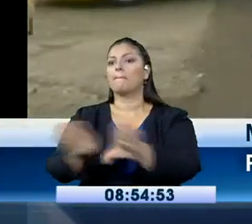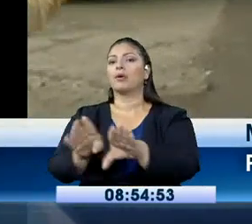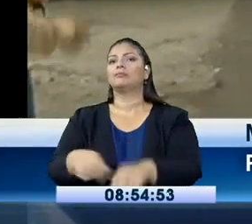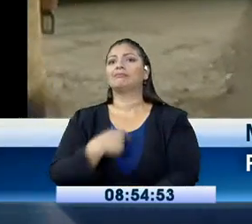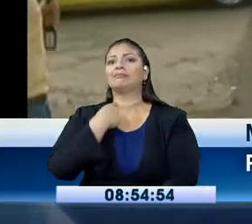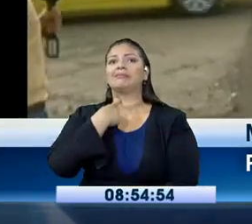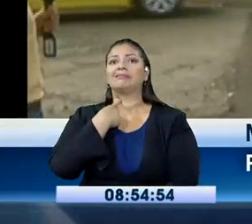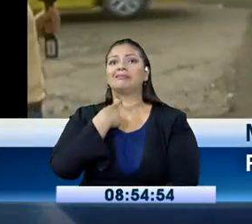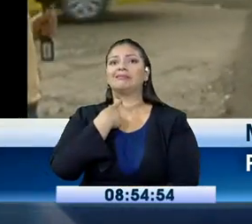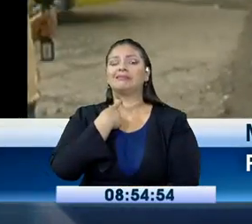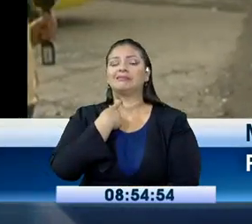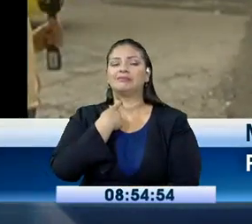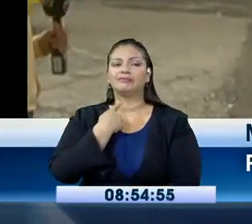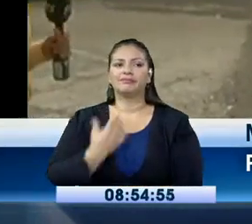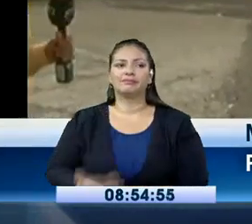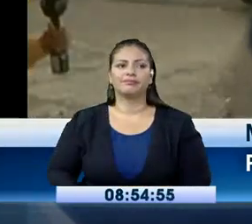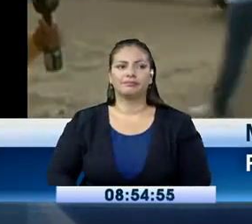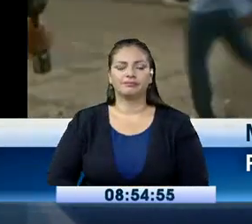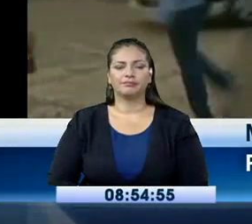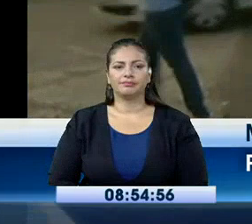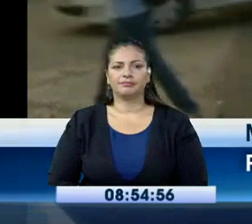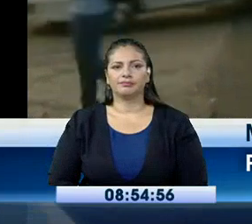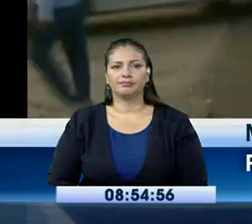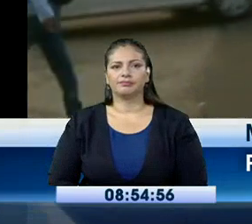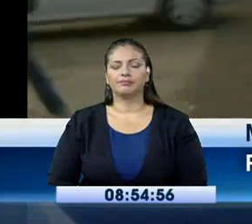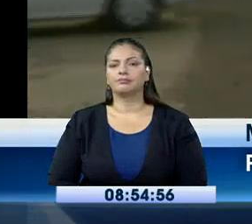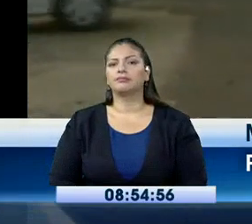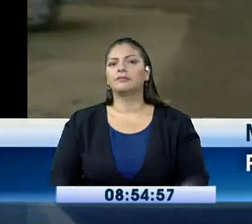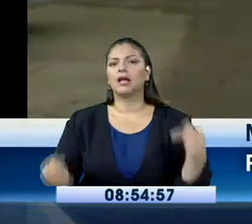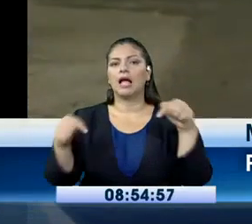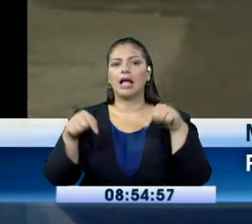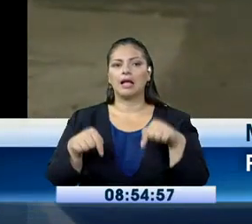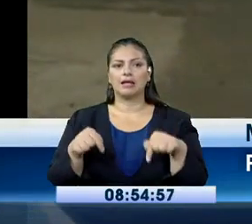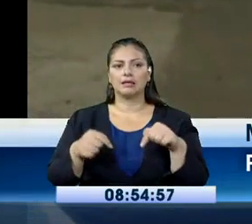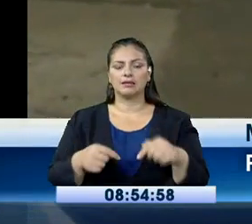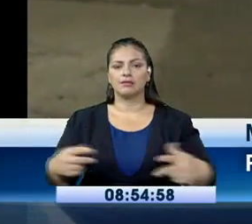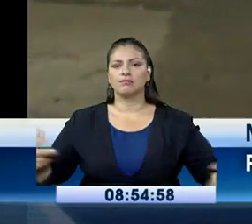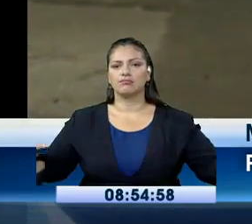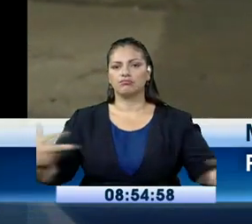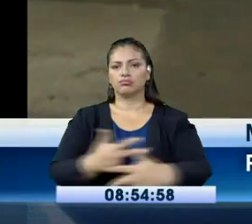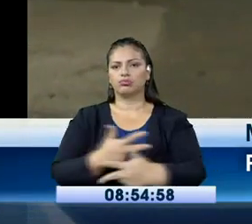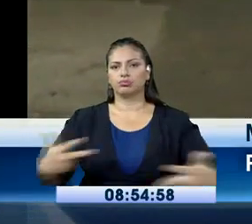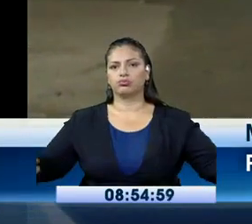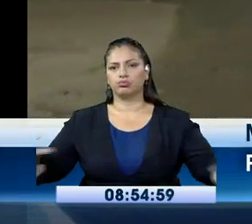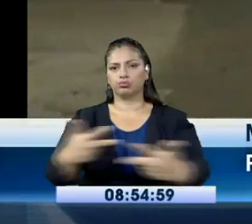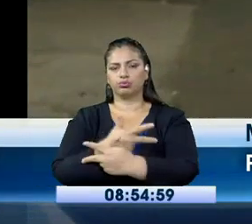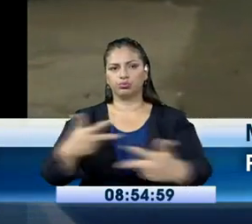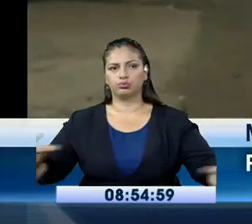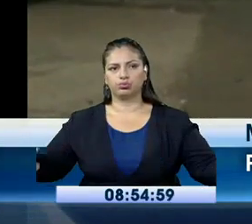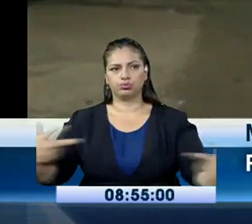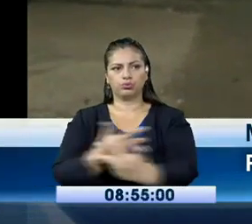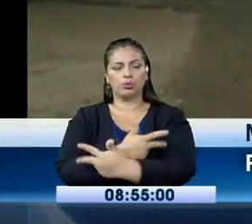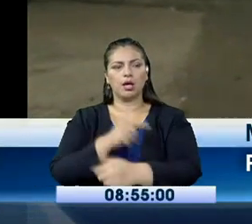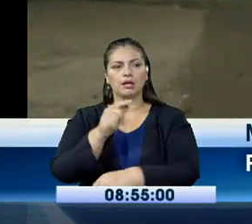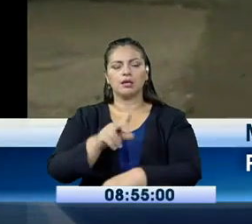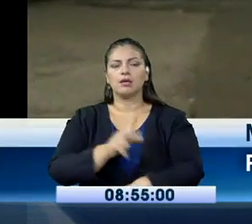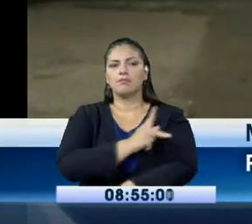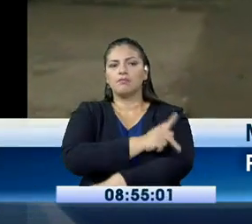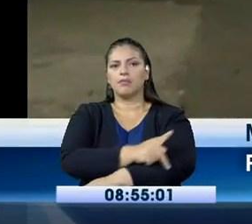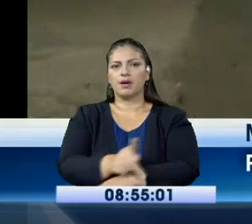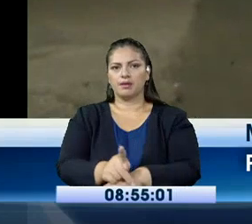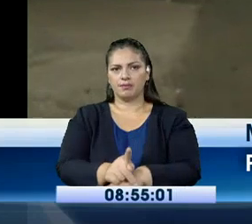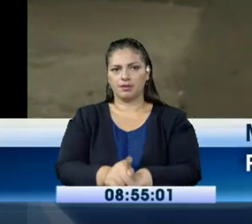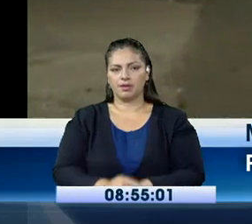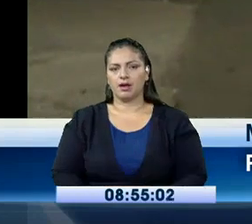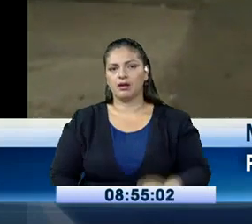otro tipo de problemas. Es la situación acá sobre la vía perimetral. Estamos precisamente en el sentido sur-norte, bajando